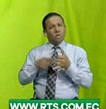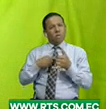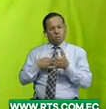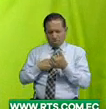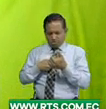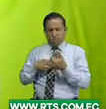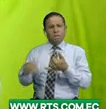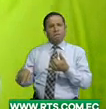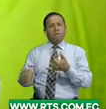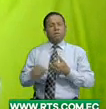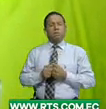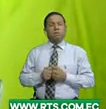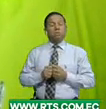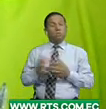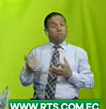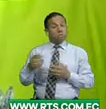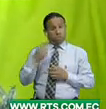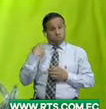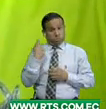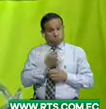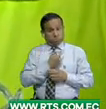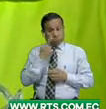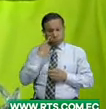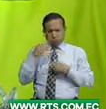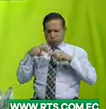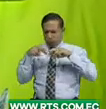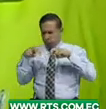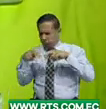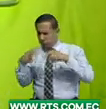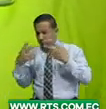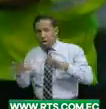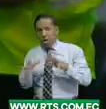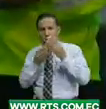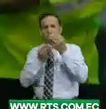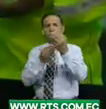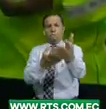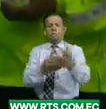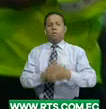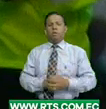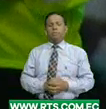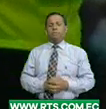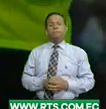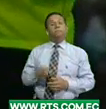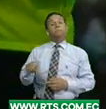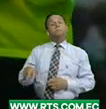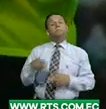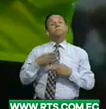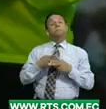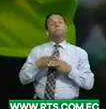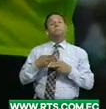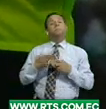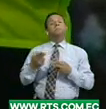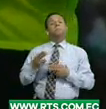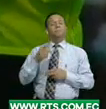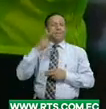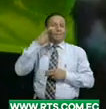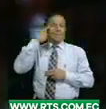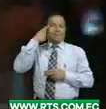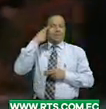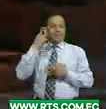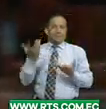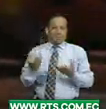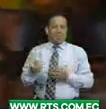levantaremos mayor información una vez que se realicen los estudios tecnológicos. Al hombre se lo conocía como el chino Latin King